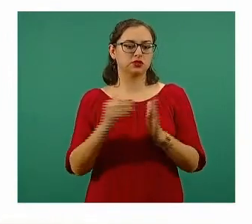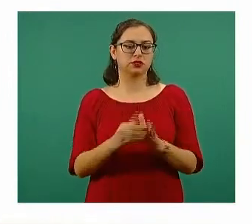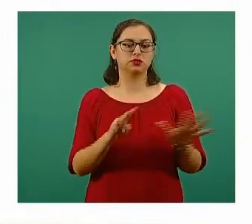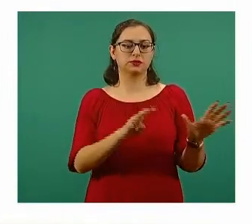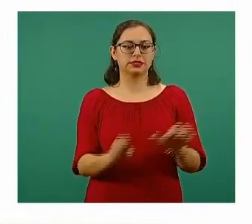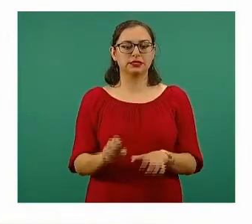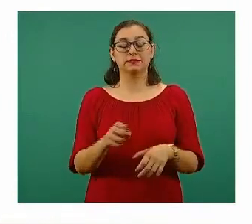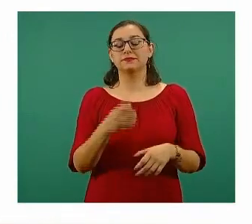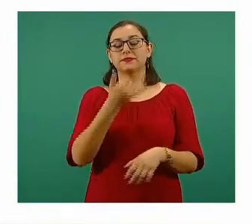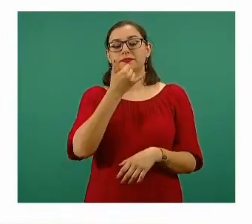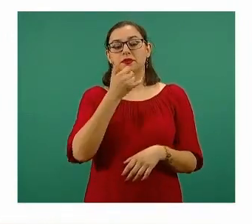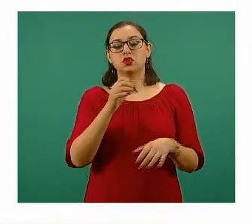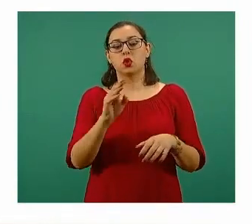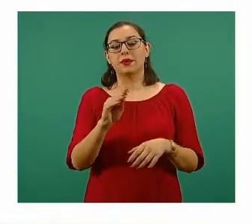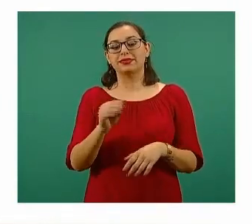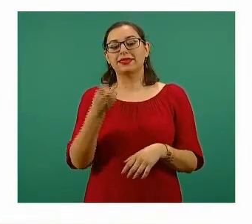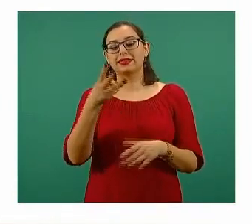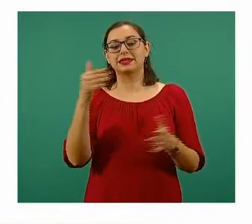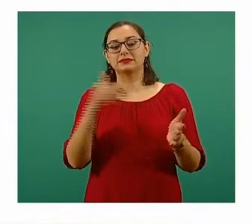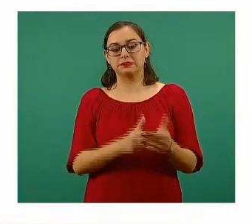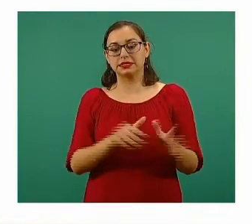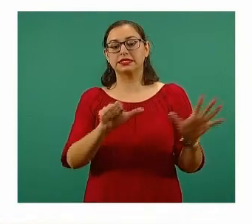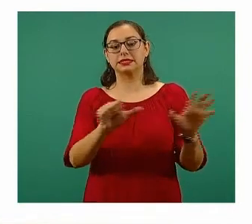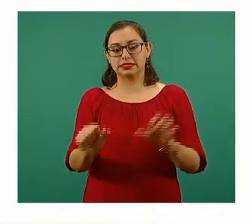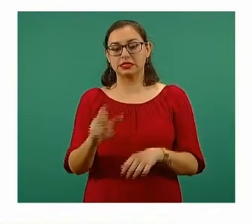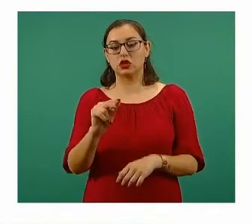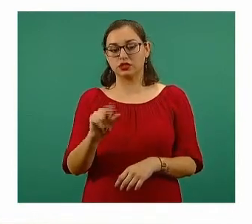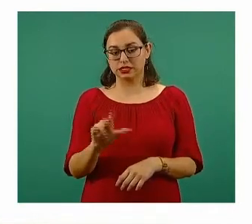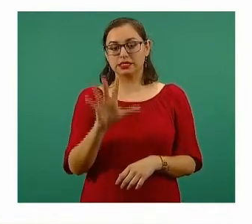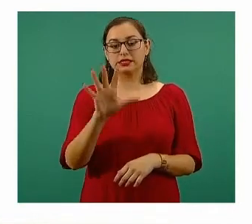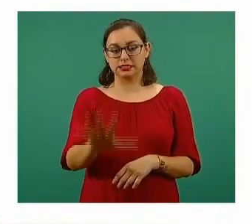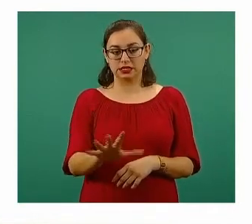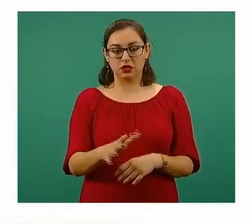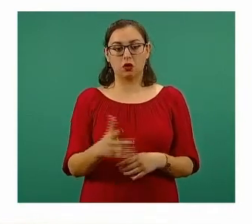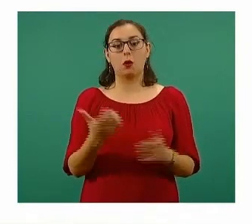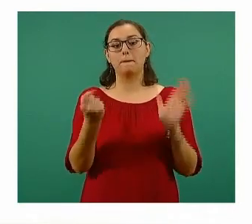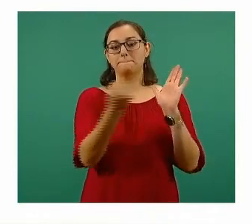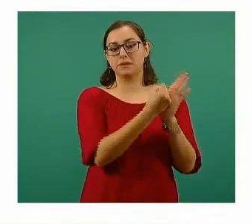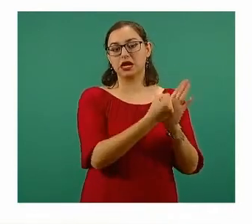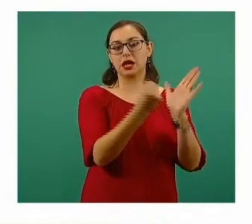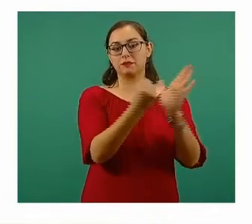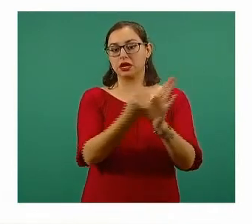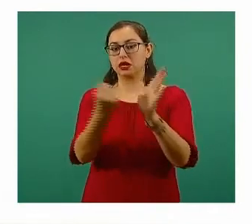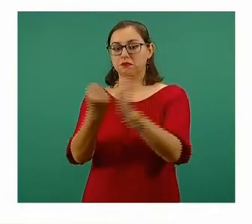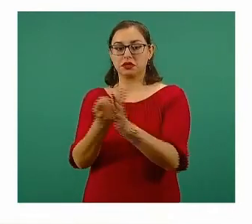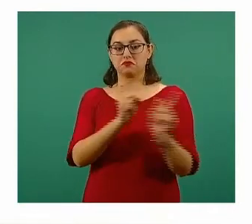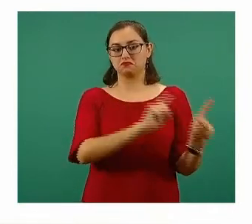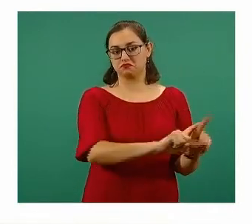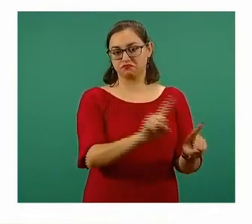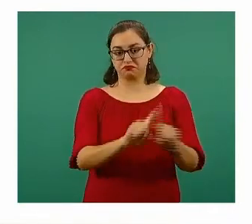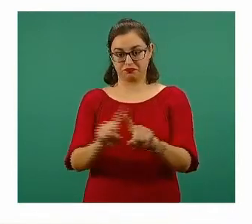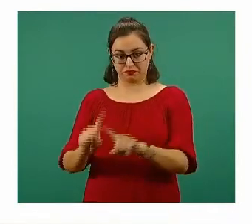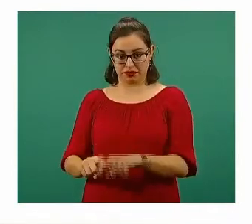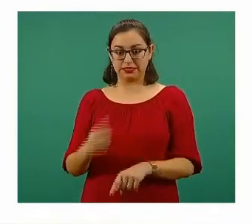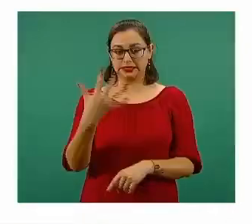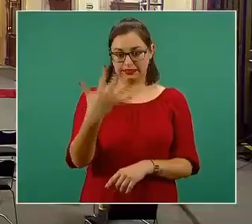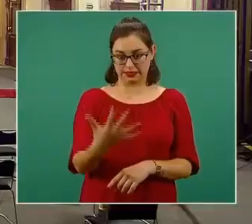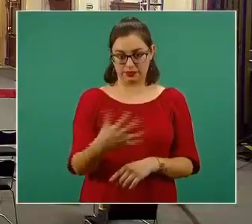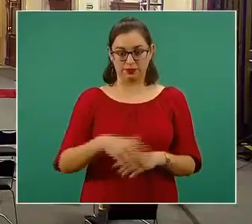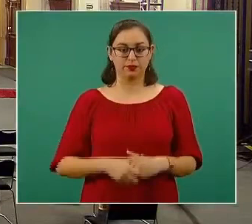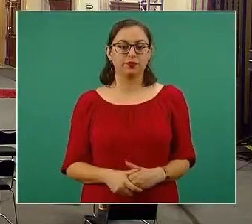27.093.685, que se distribuyen estas 5 tipos de vacuna que estamos recibiendo todas las semanas. La